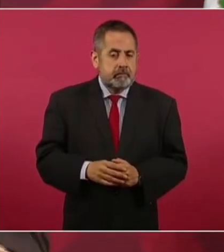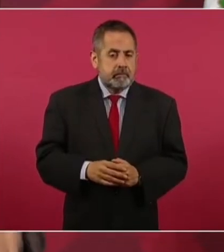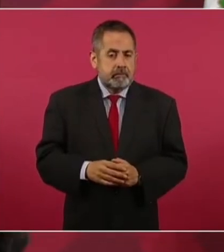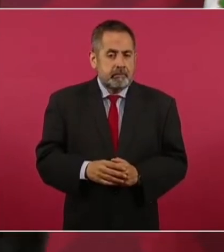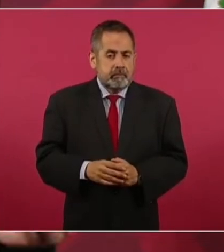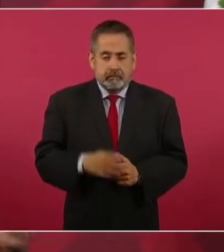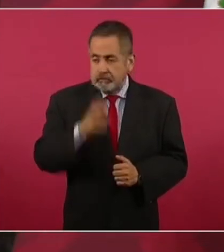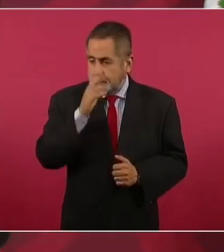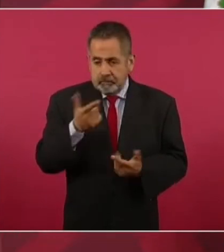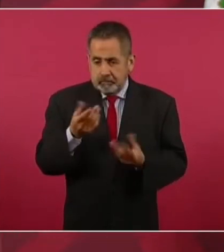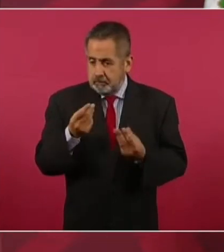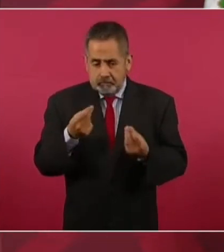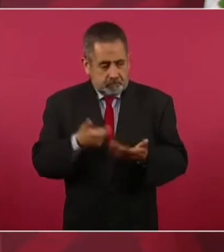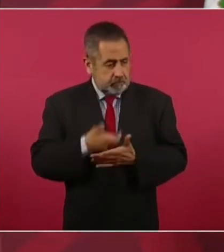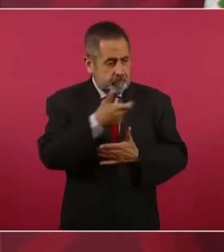Ya no puedo